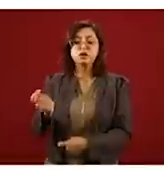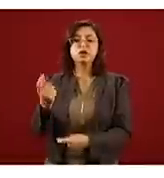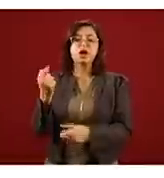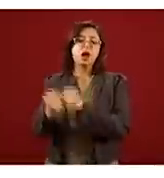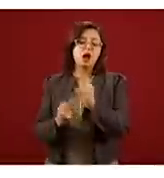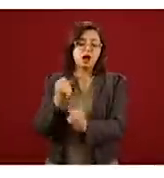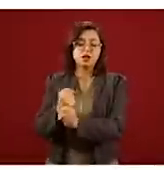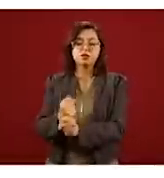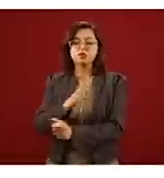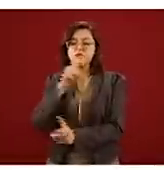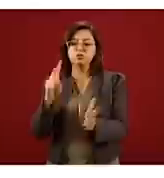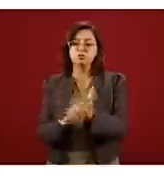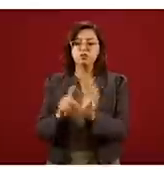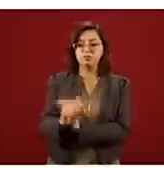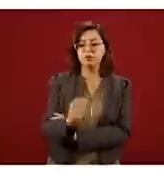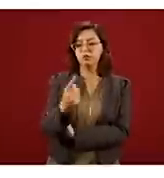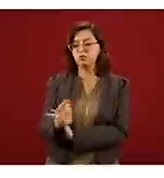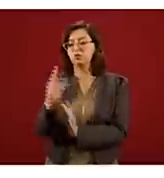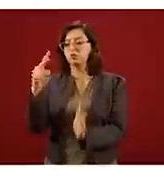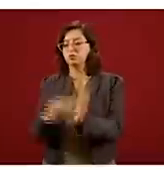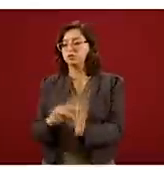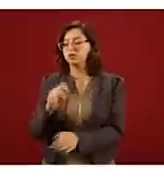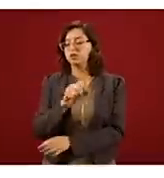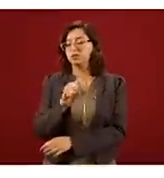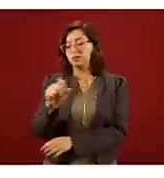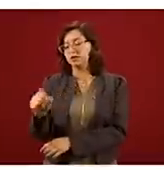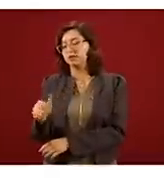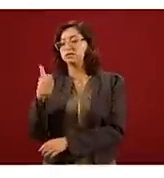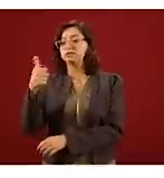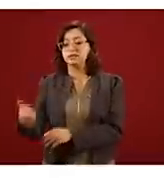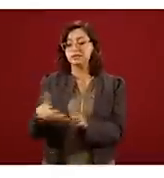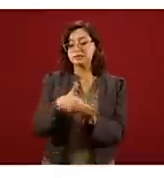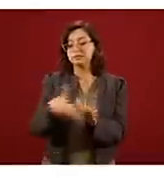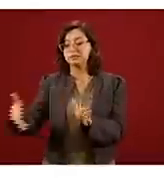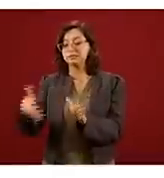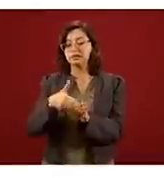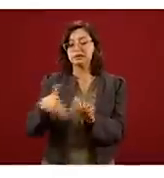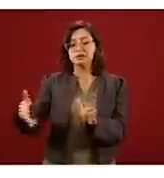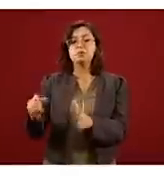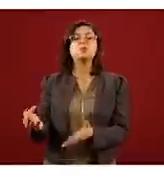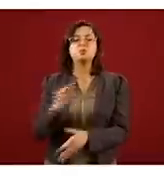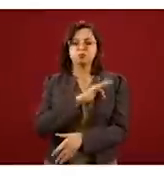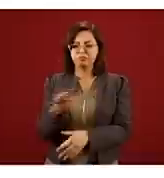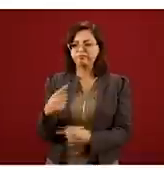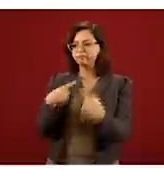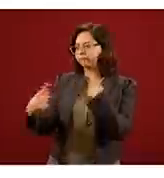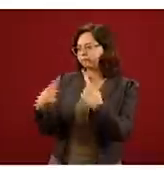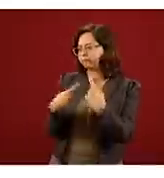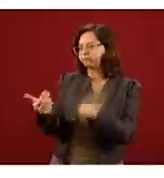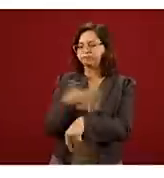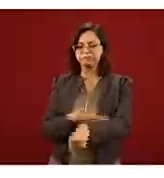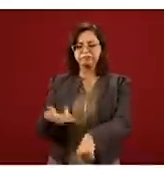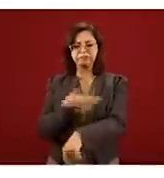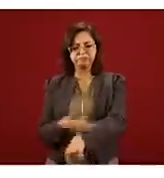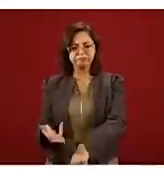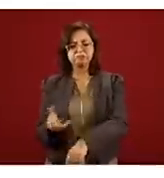los años 2021 a 2026. Estos fueron los agentes colocadores en esta negociación.